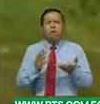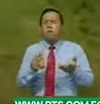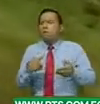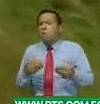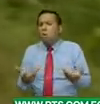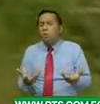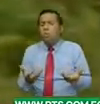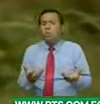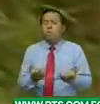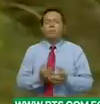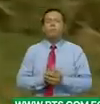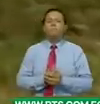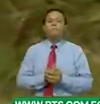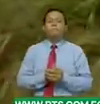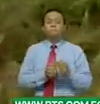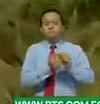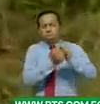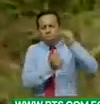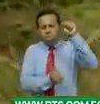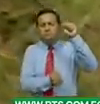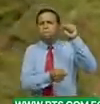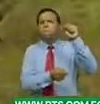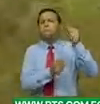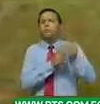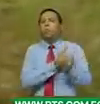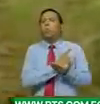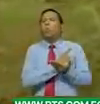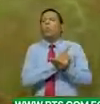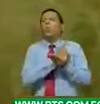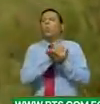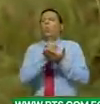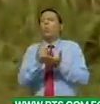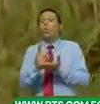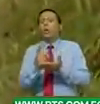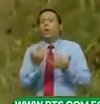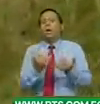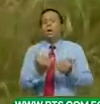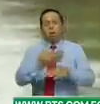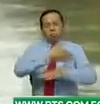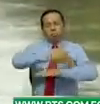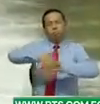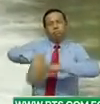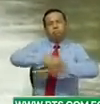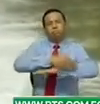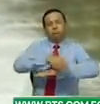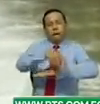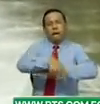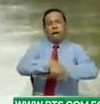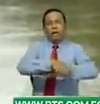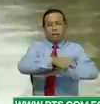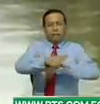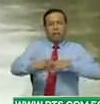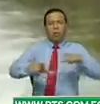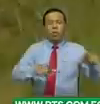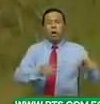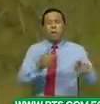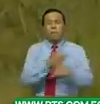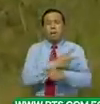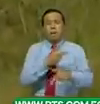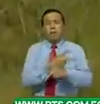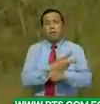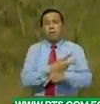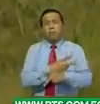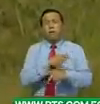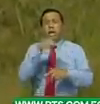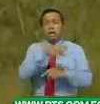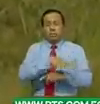fue encontrado una semana después, a un costado del conocido Canal de la Muerte, sector desolado de Monte